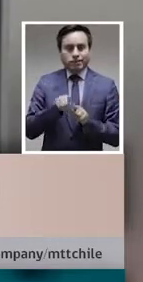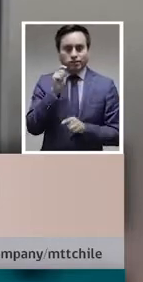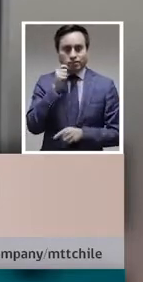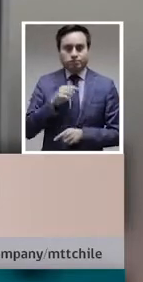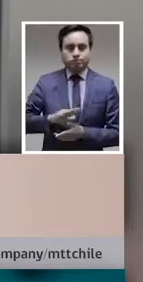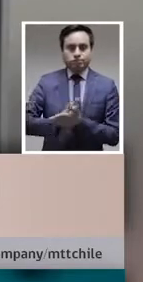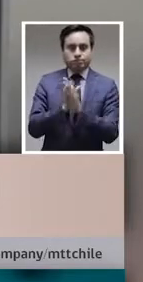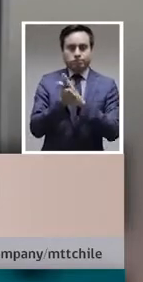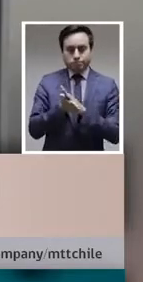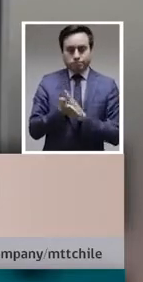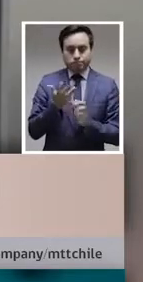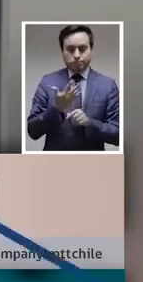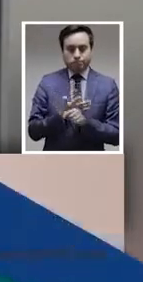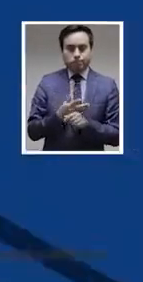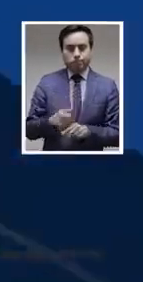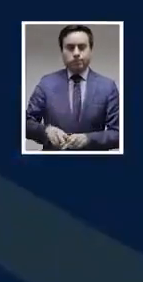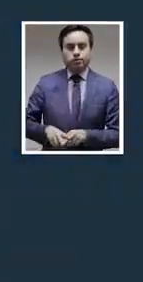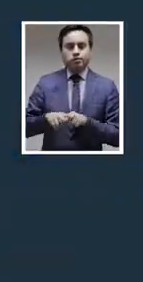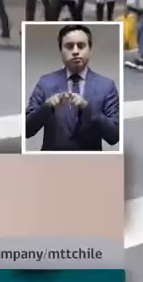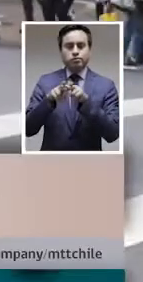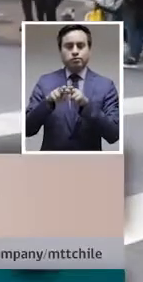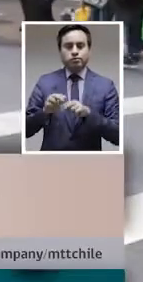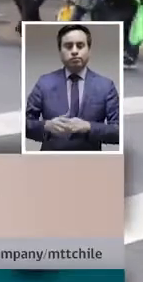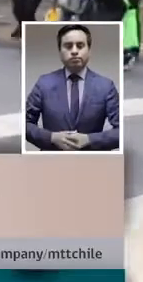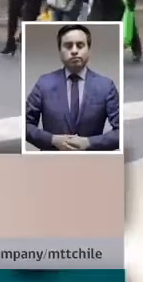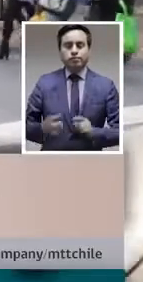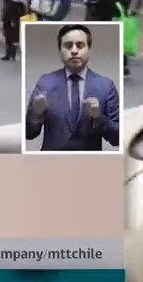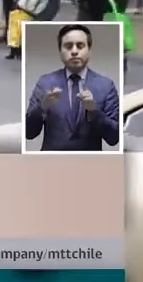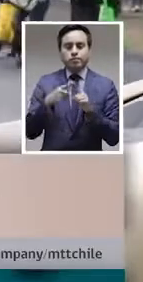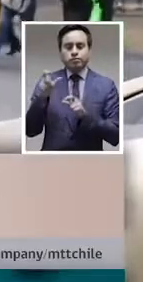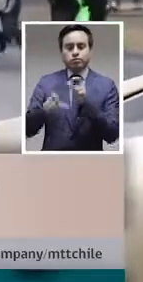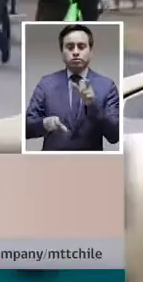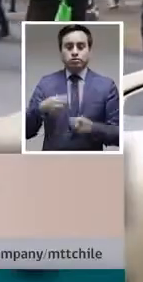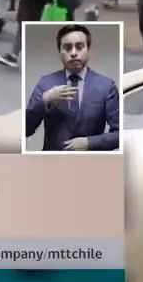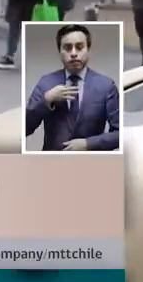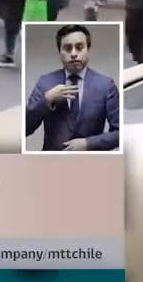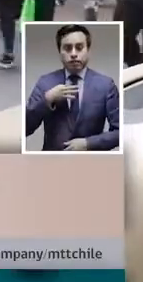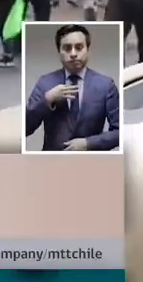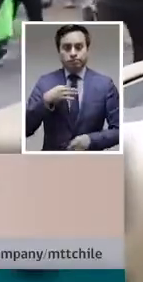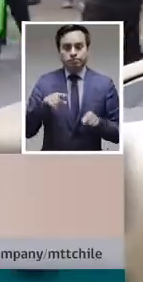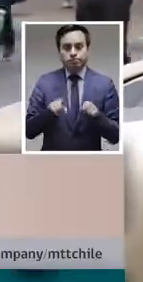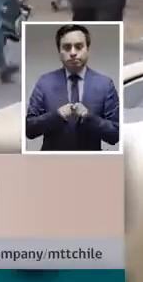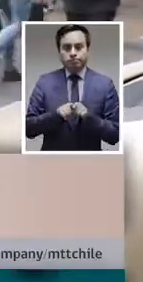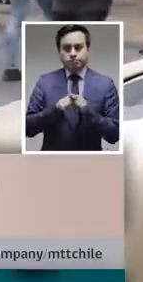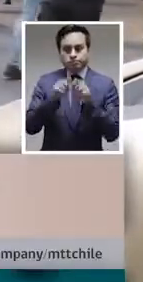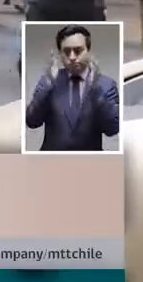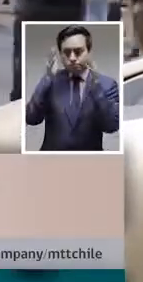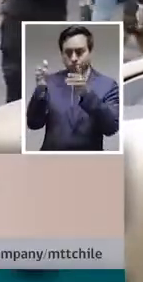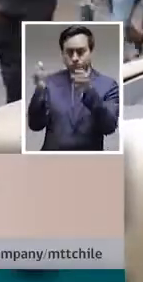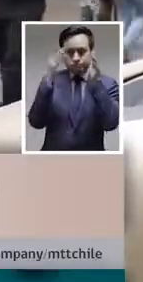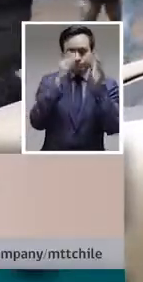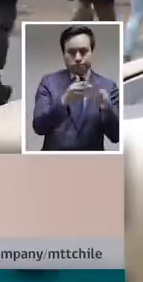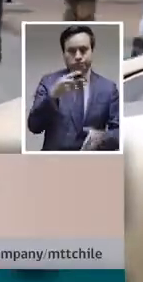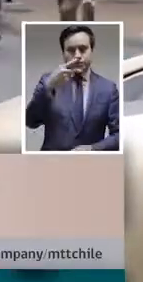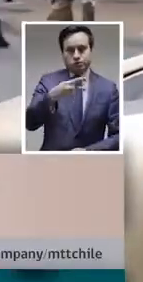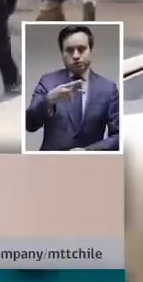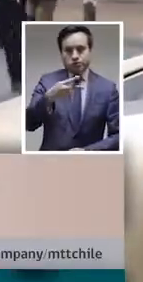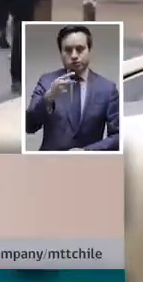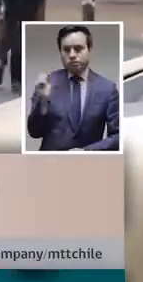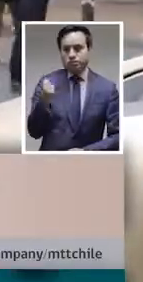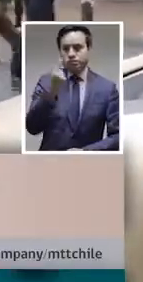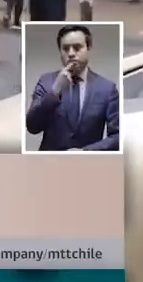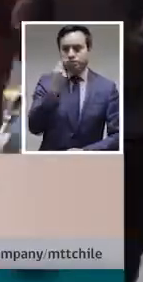están cubiertos por este fondo. La participación ciudadana va en dos direcciones. Nosotros